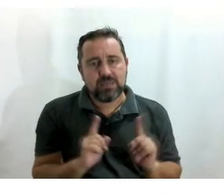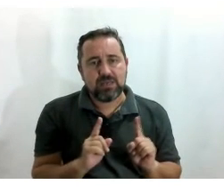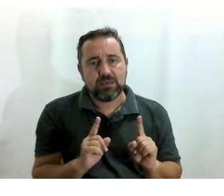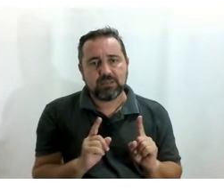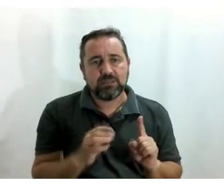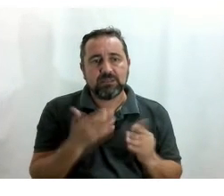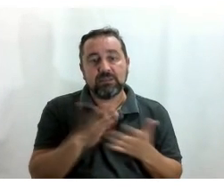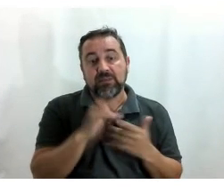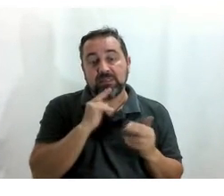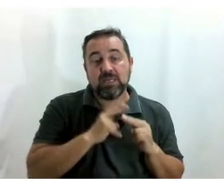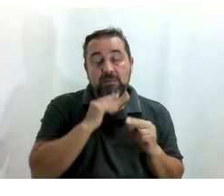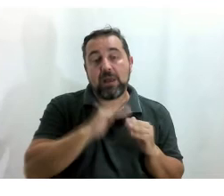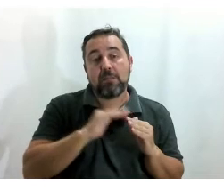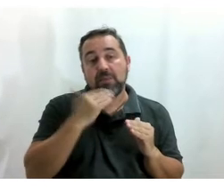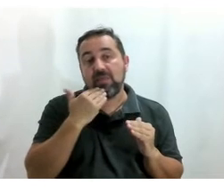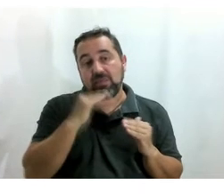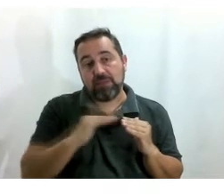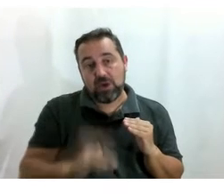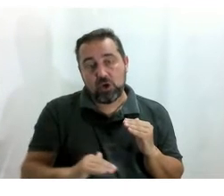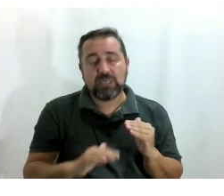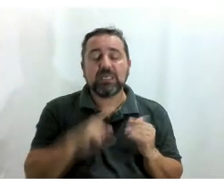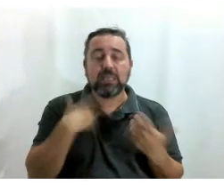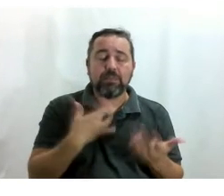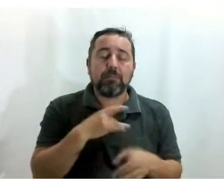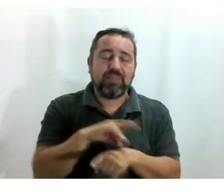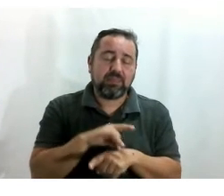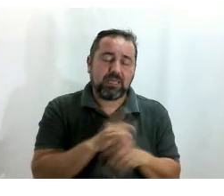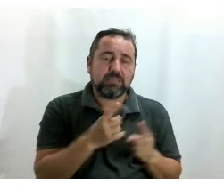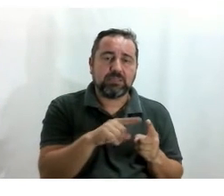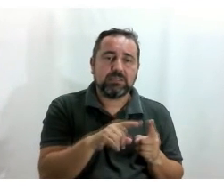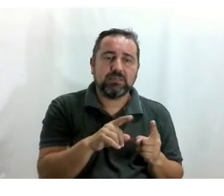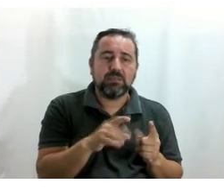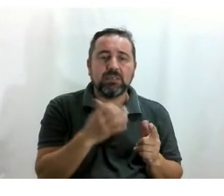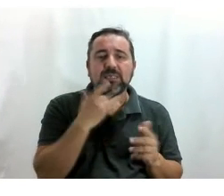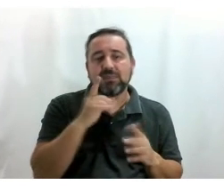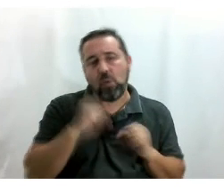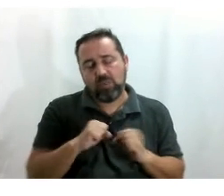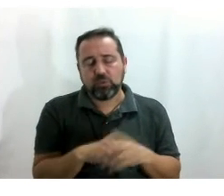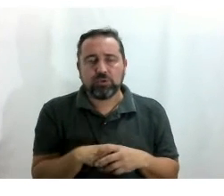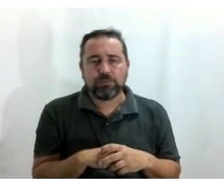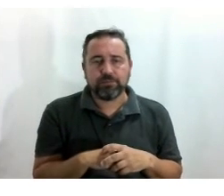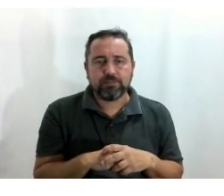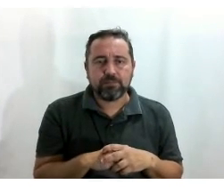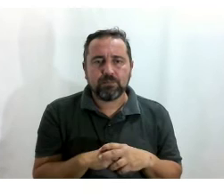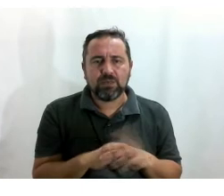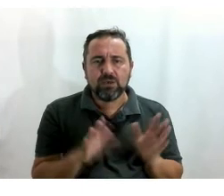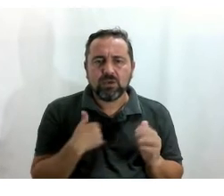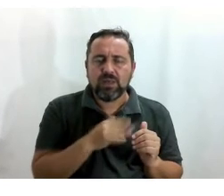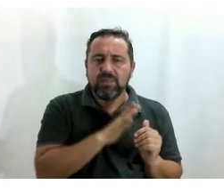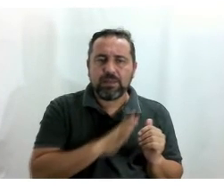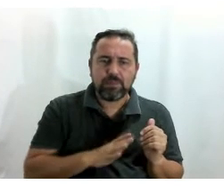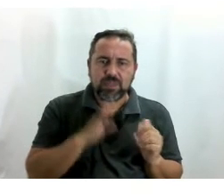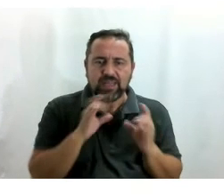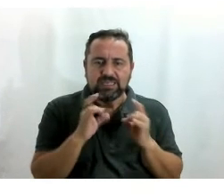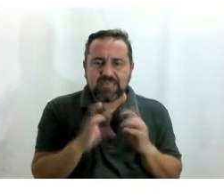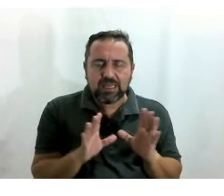sean menores, y al propio paciente en el caso de los adultos. Yo de momento en el